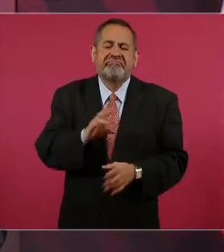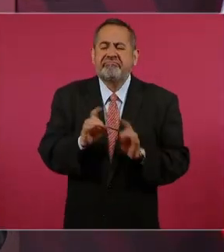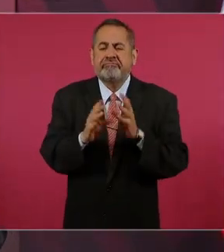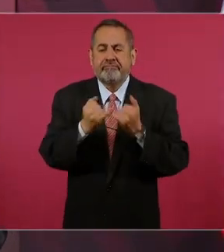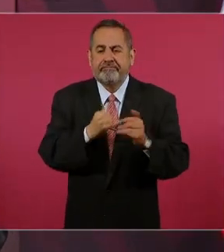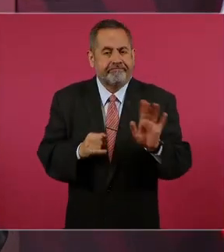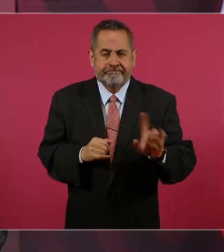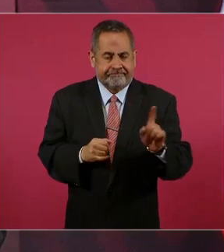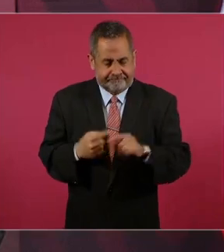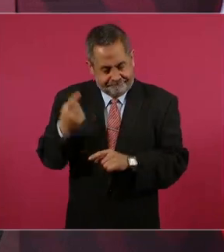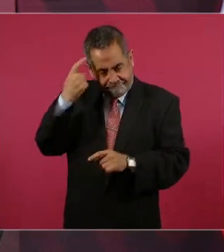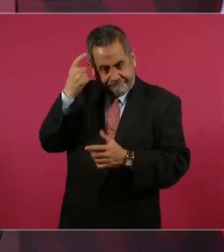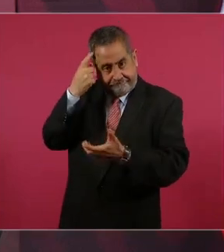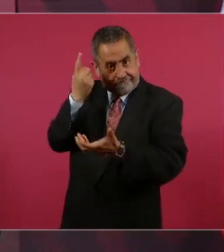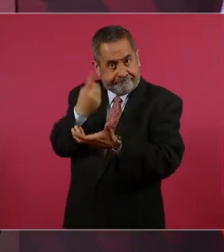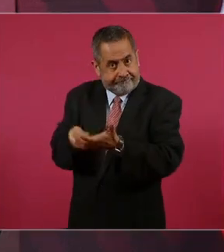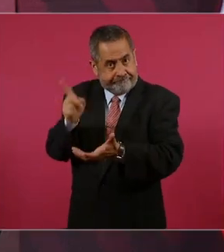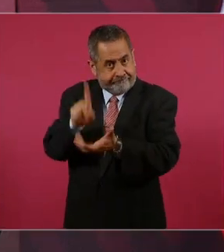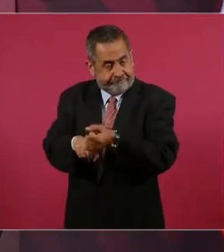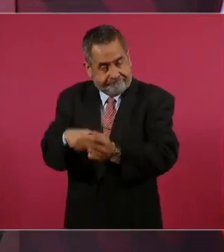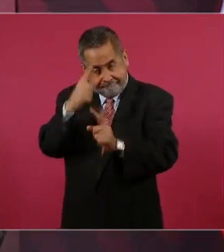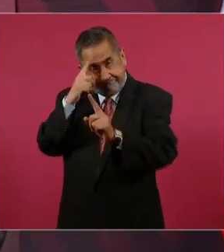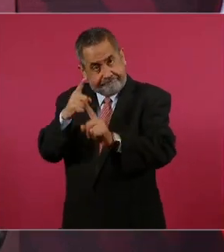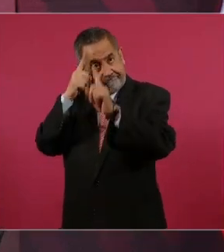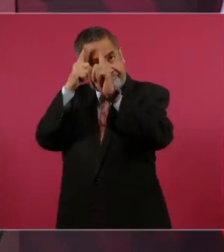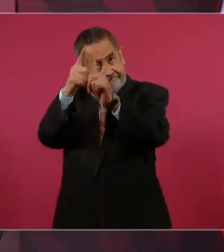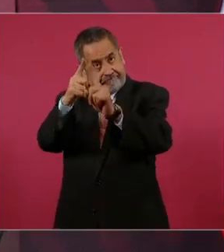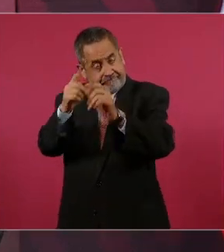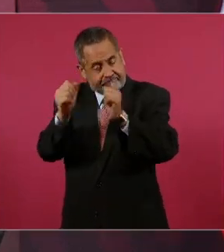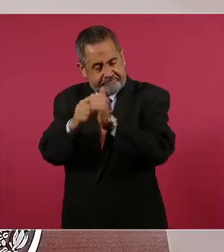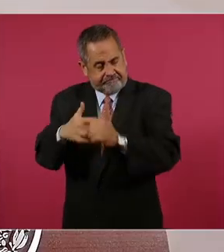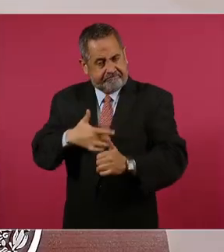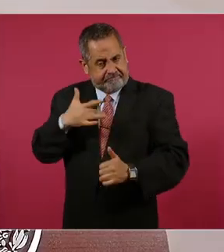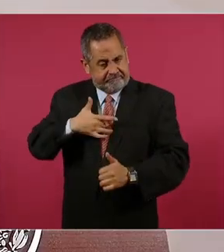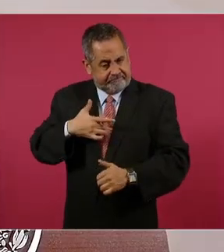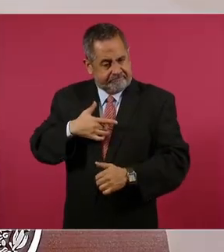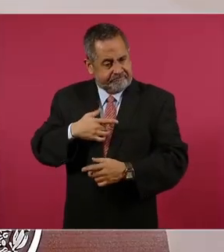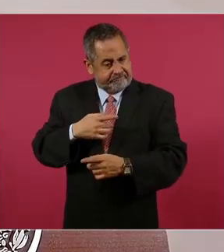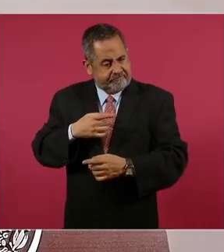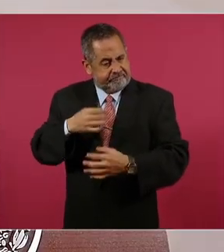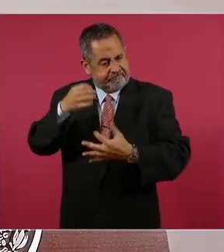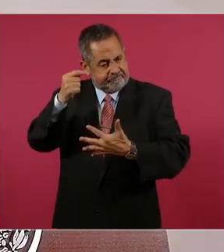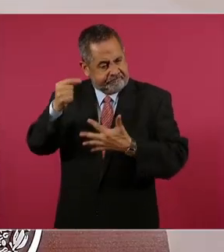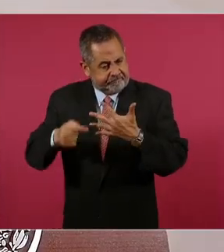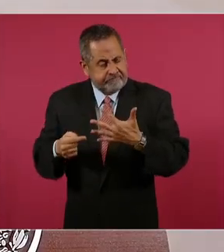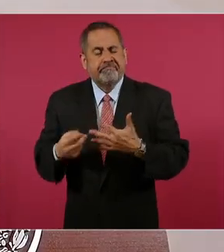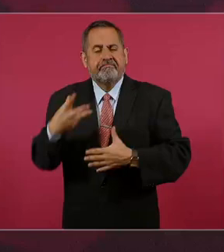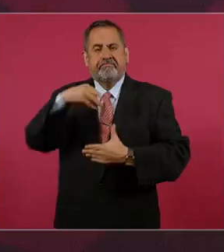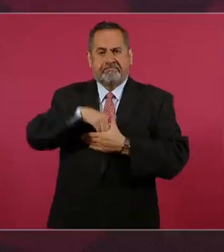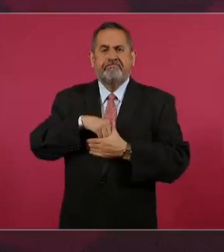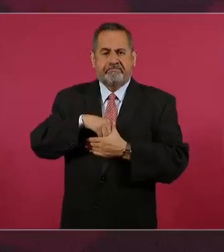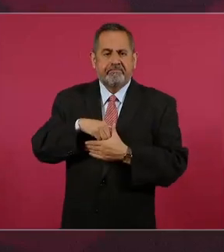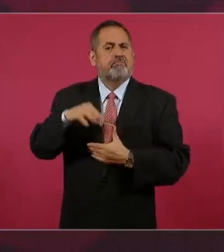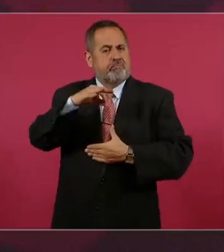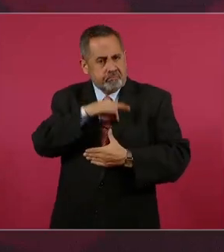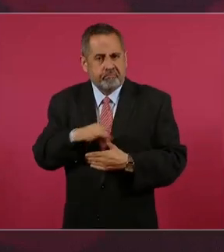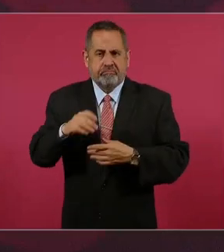poseer alguna de estas virtudes o valores. siempre en la vida